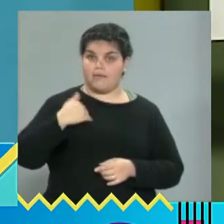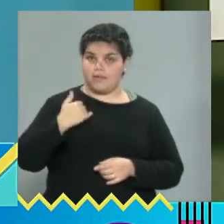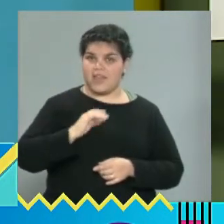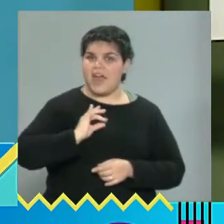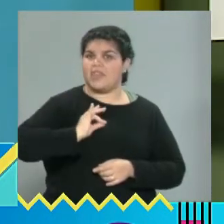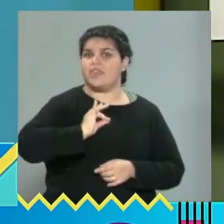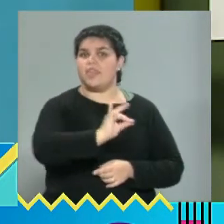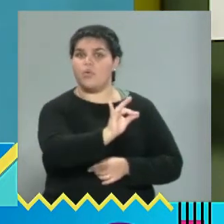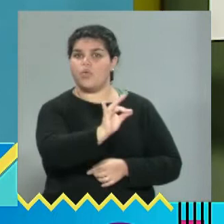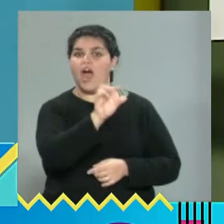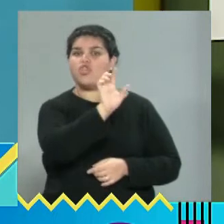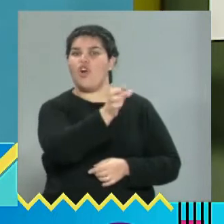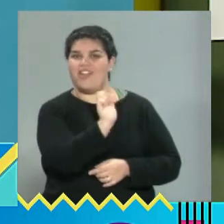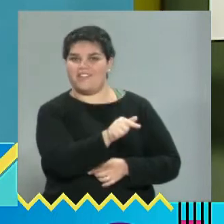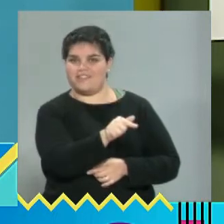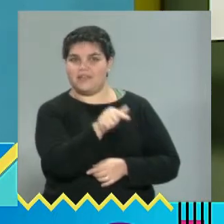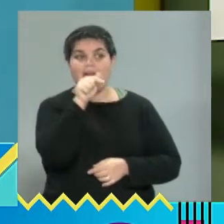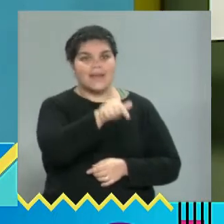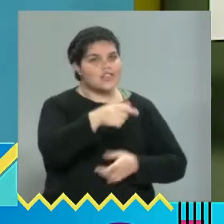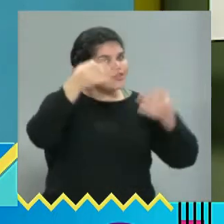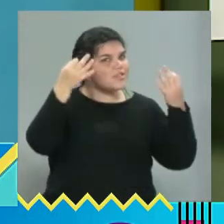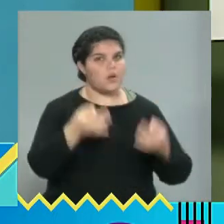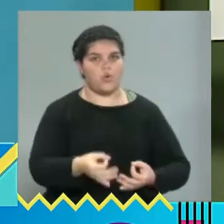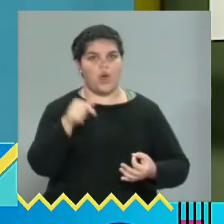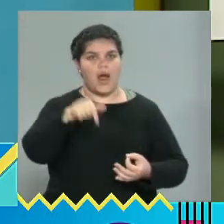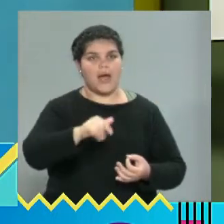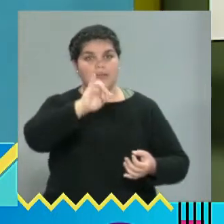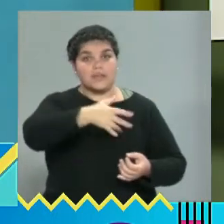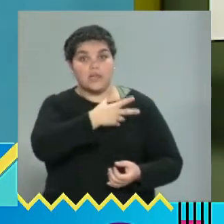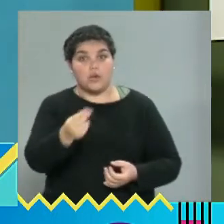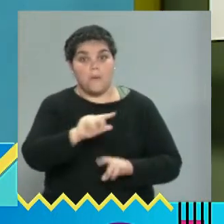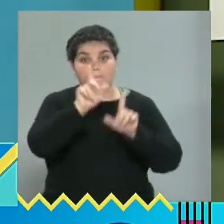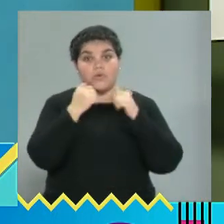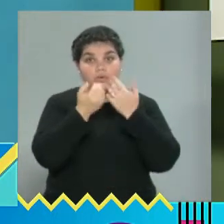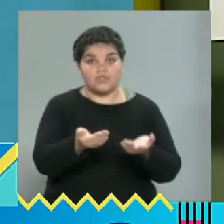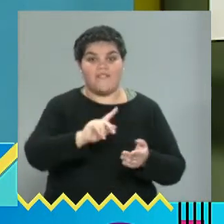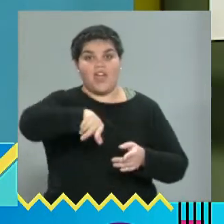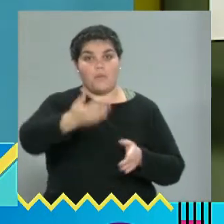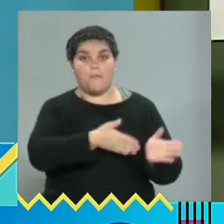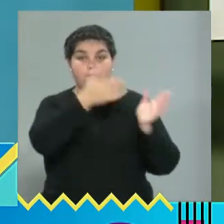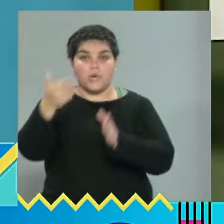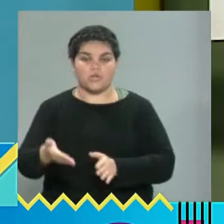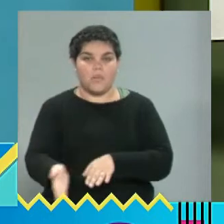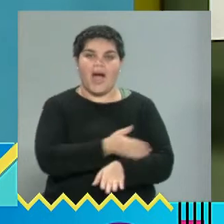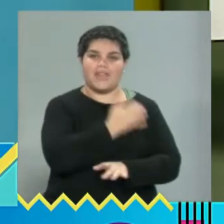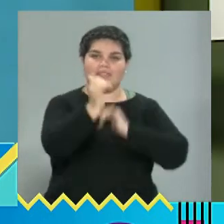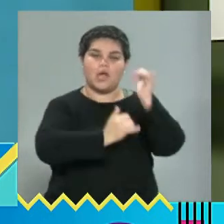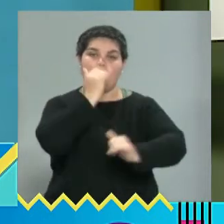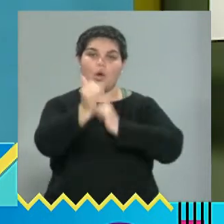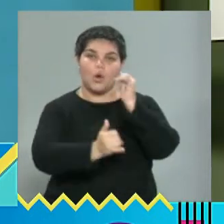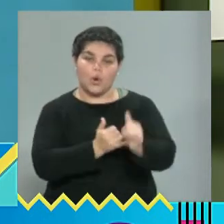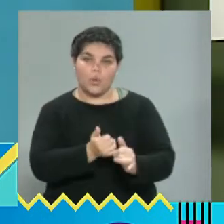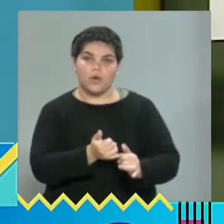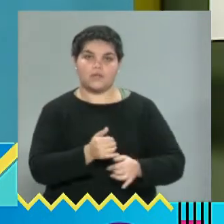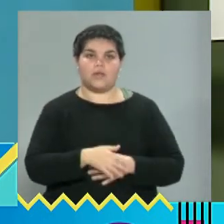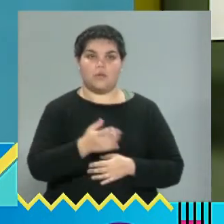deuda dolarizada. Por lo tanto, esto debe tener un impacto o no. Ahora lo vamos a ver en el próximo bloque. Antes les recuerdo nuestras redes sociales para